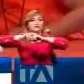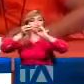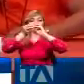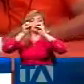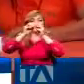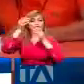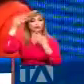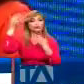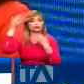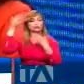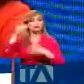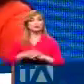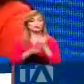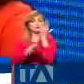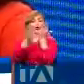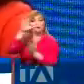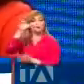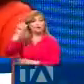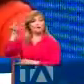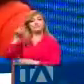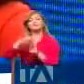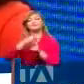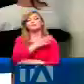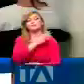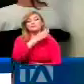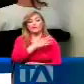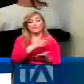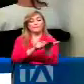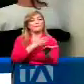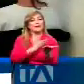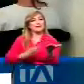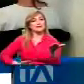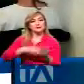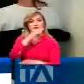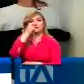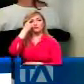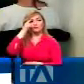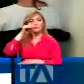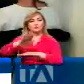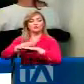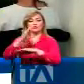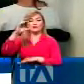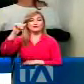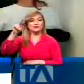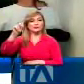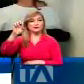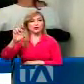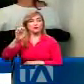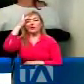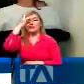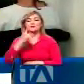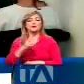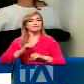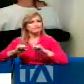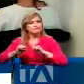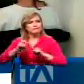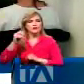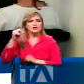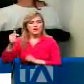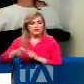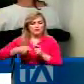político, incluida la hermana del expresidente Correa, para hacer un llamado al CNE a que defina con agilidad